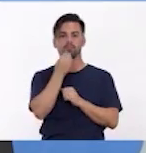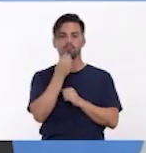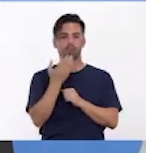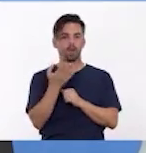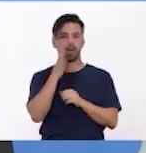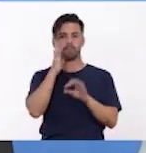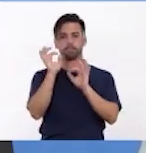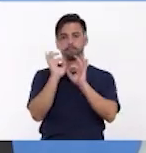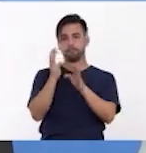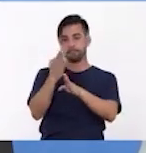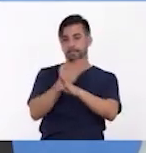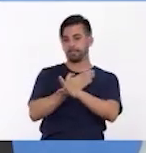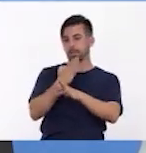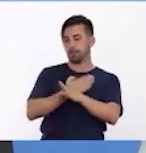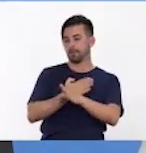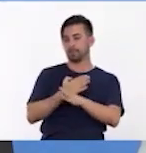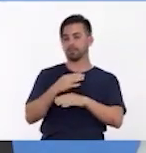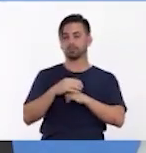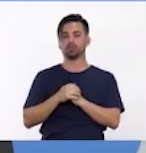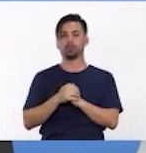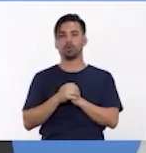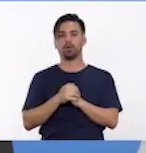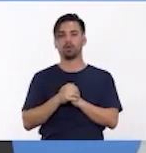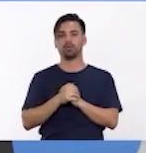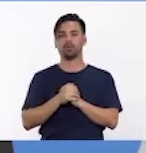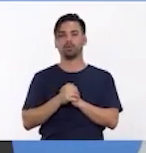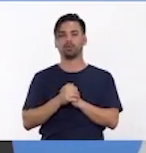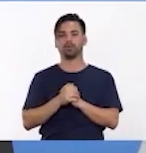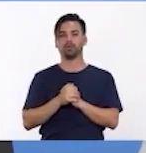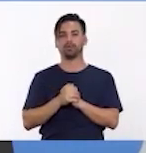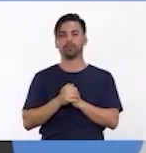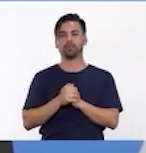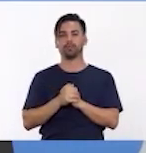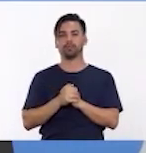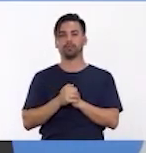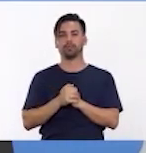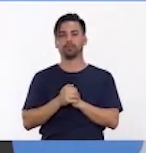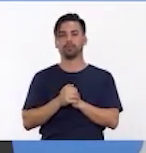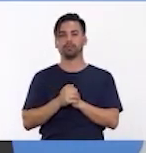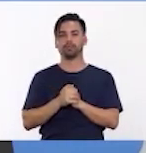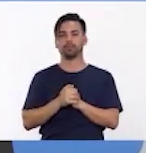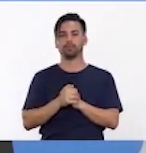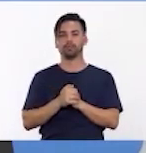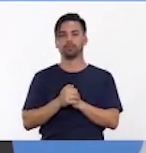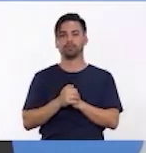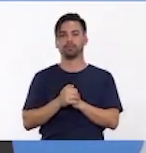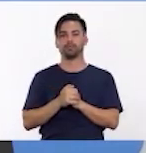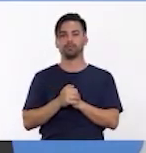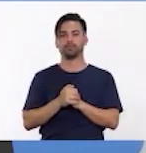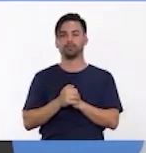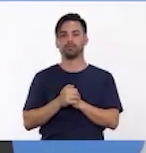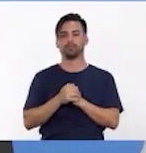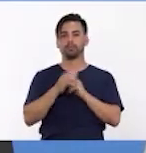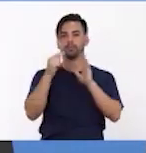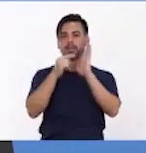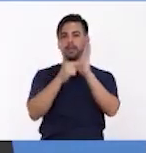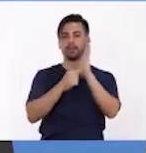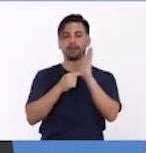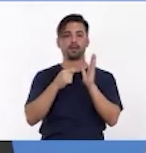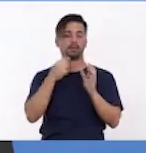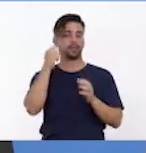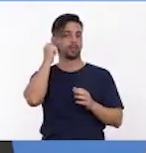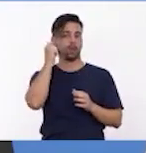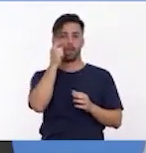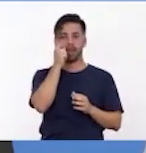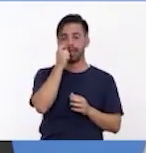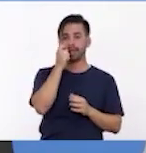antidroga, puede ser prevención ante los elementos de una educación de género, del